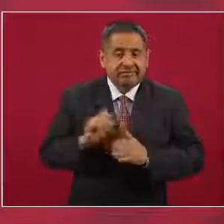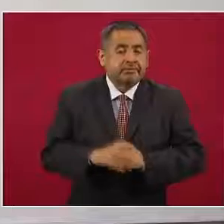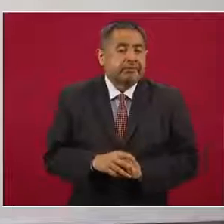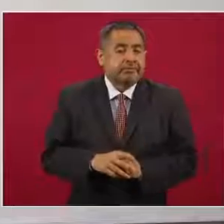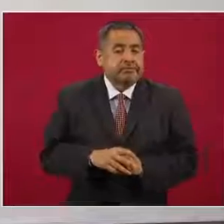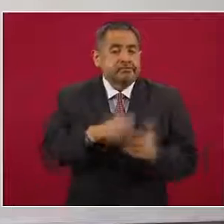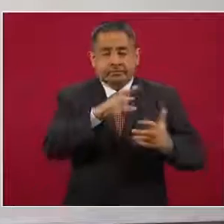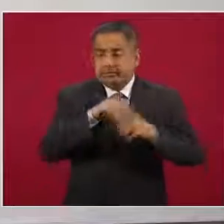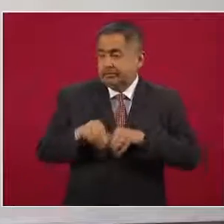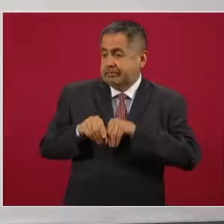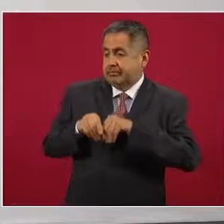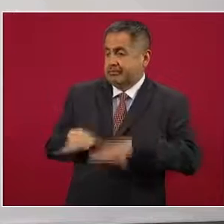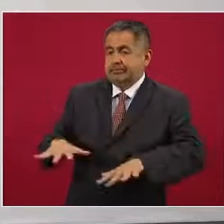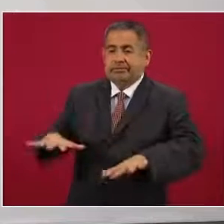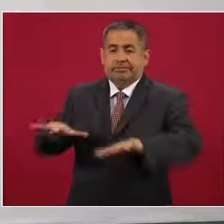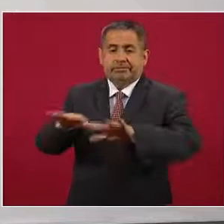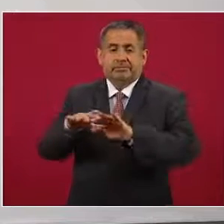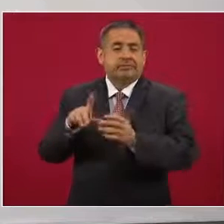a